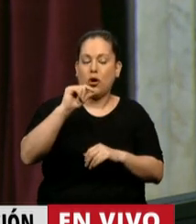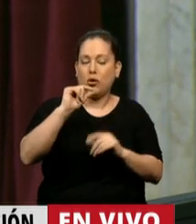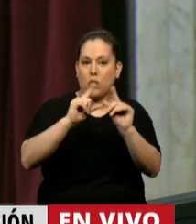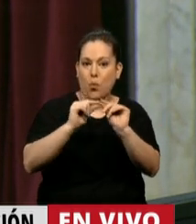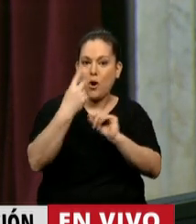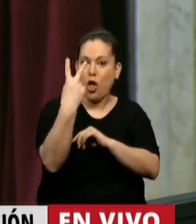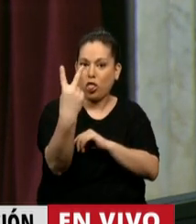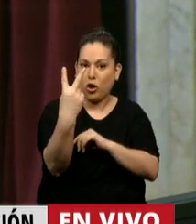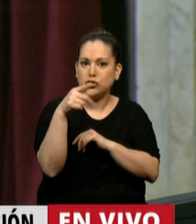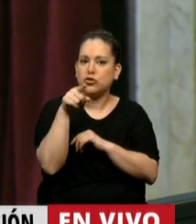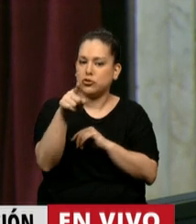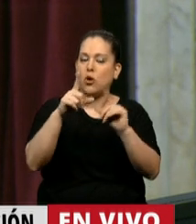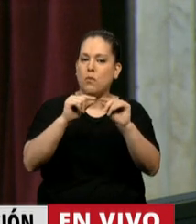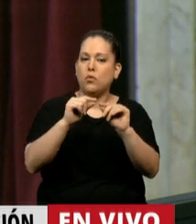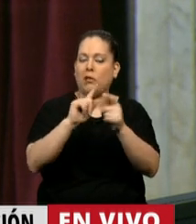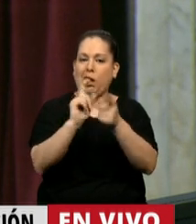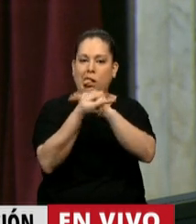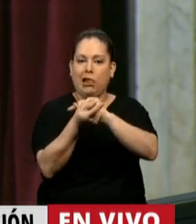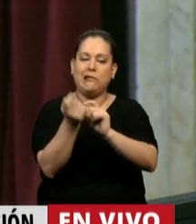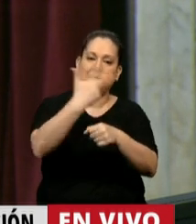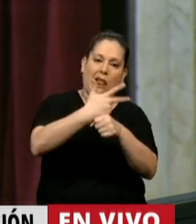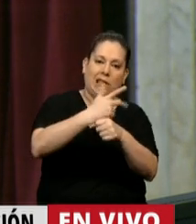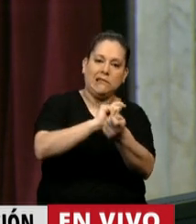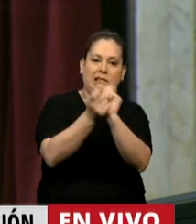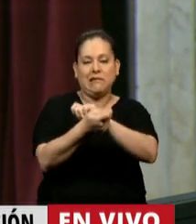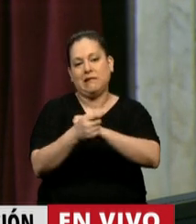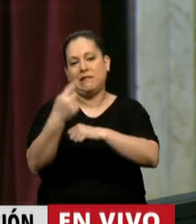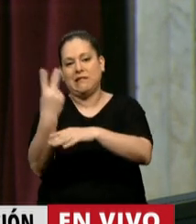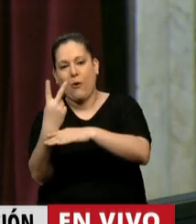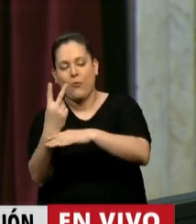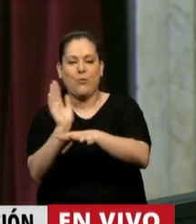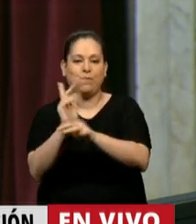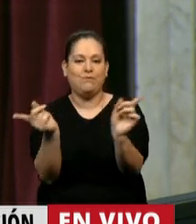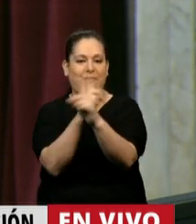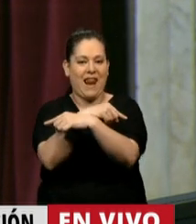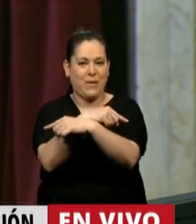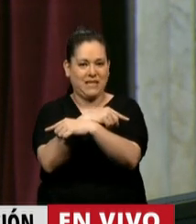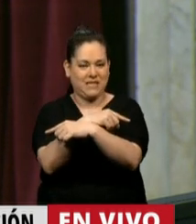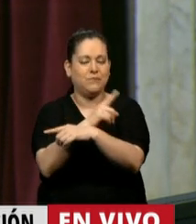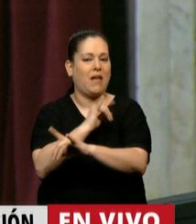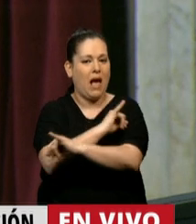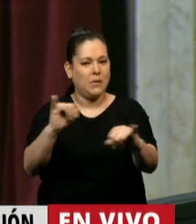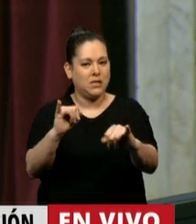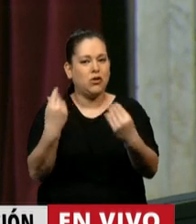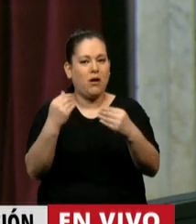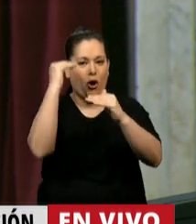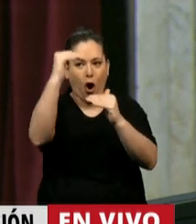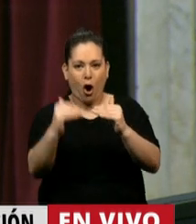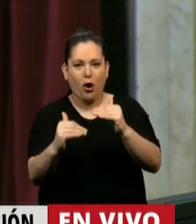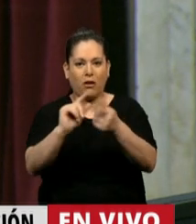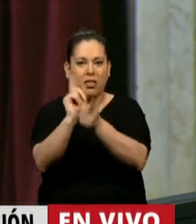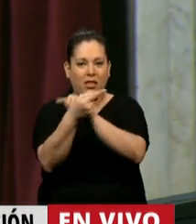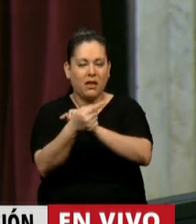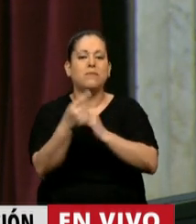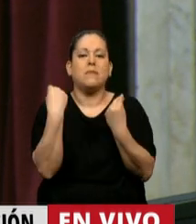como Punto Segundo había quedado como punto tercero y el punto tercero como Punto Segundo o sea para que quede claro es fondo de